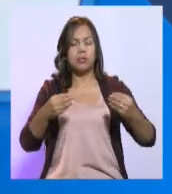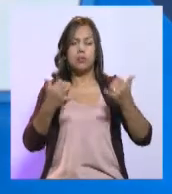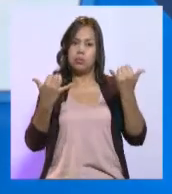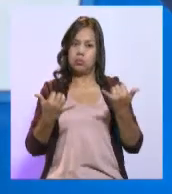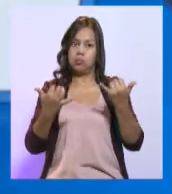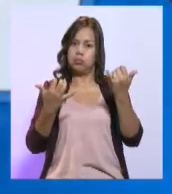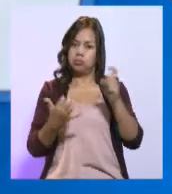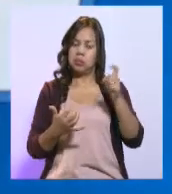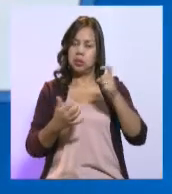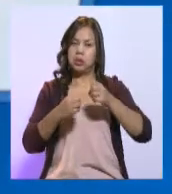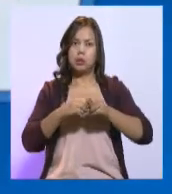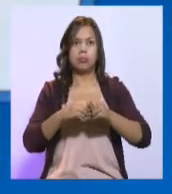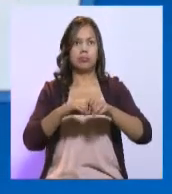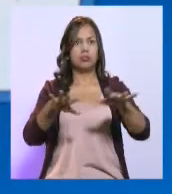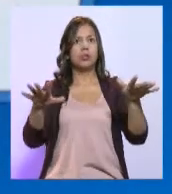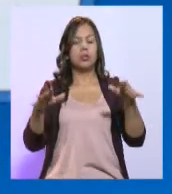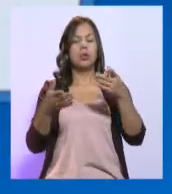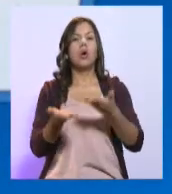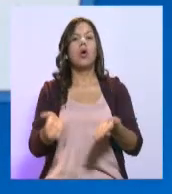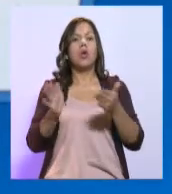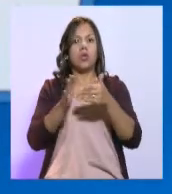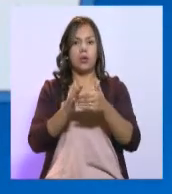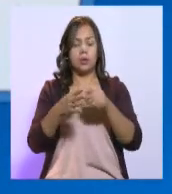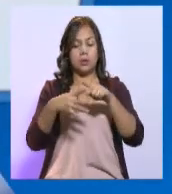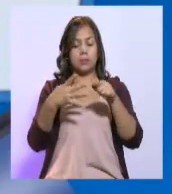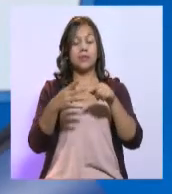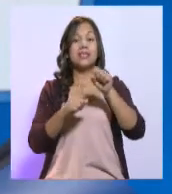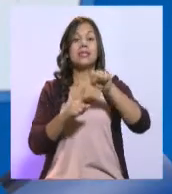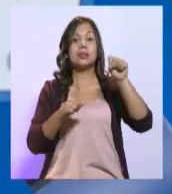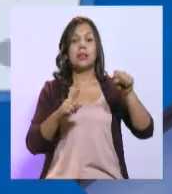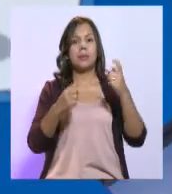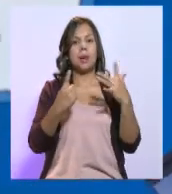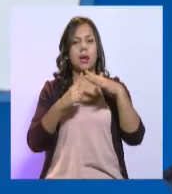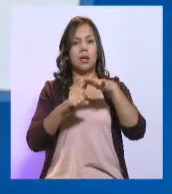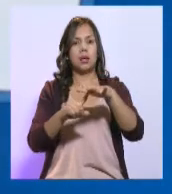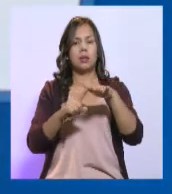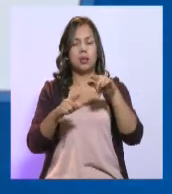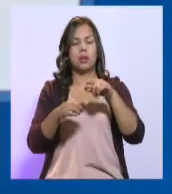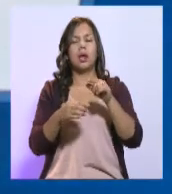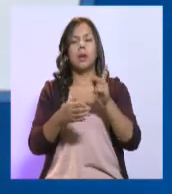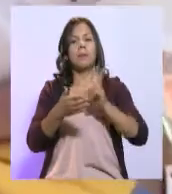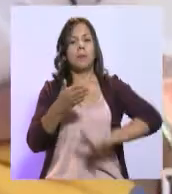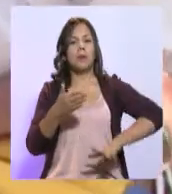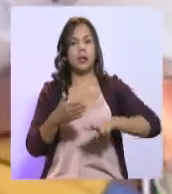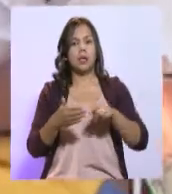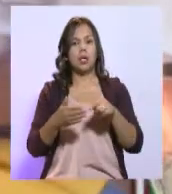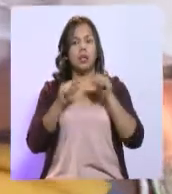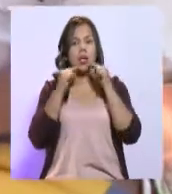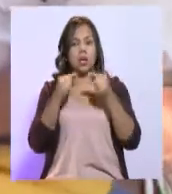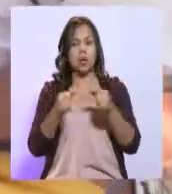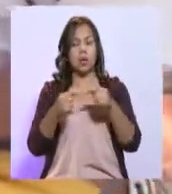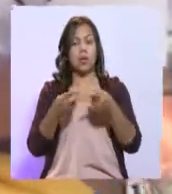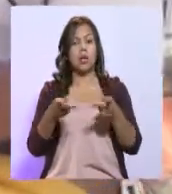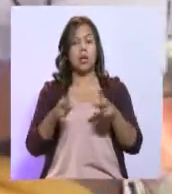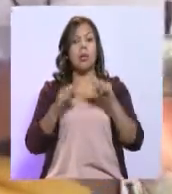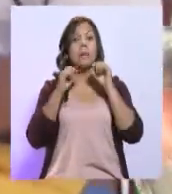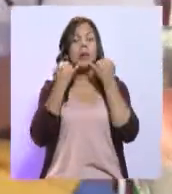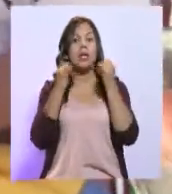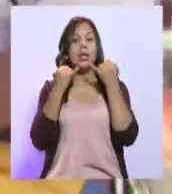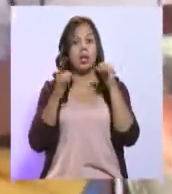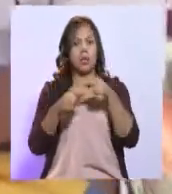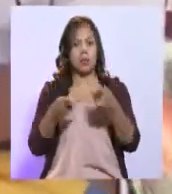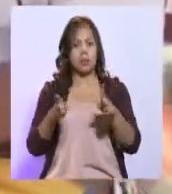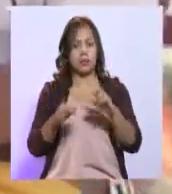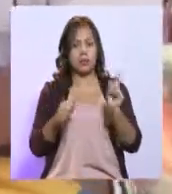necesario potencializar el sistema intercultural bilingüe y fortalecer el régimen de regulación. En el documento, en un primer capítulo,